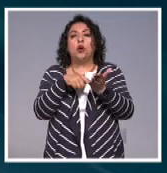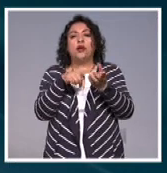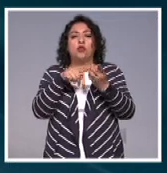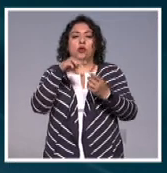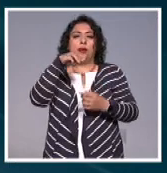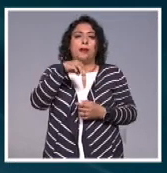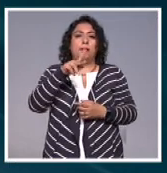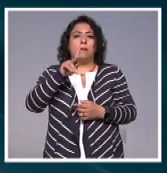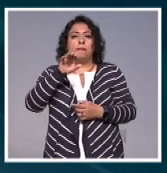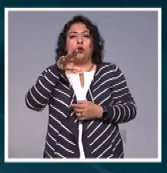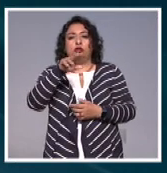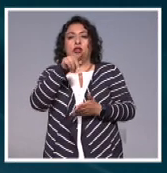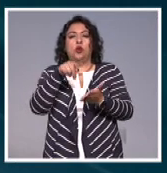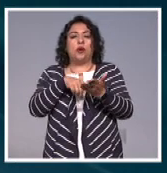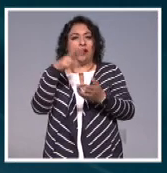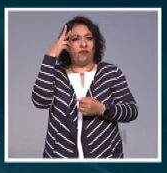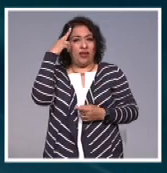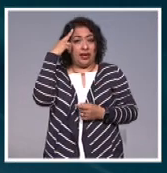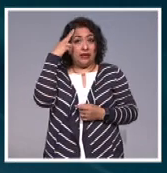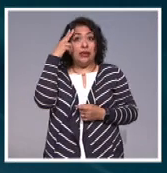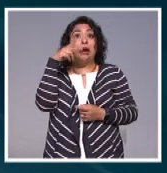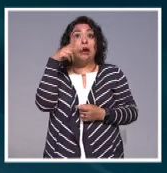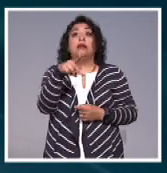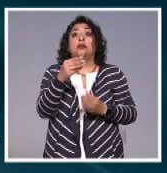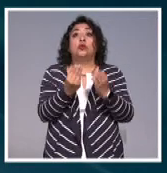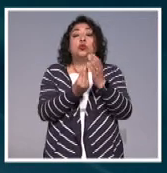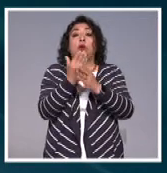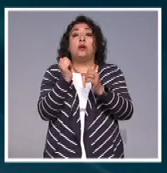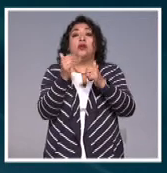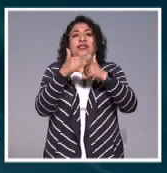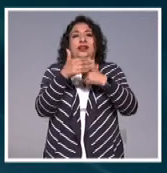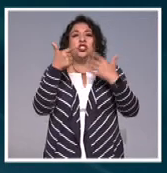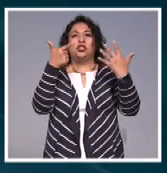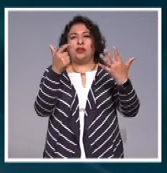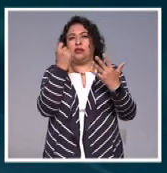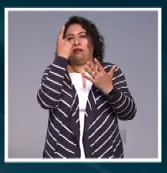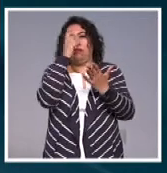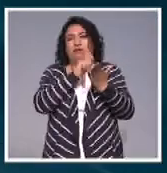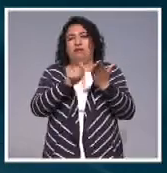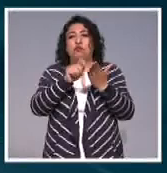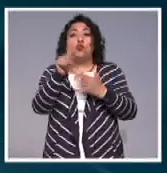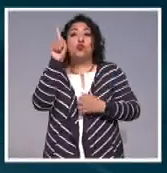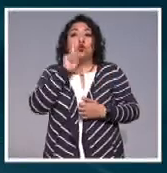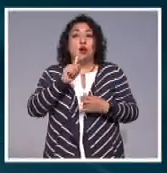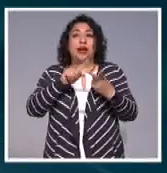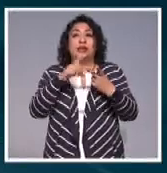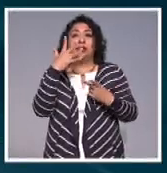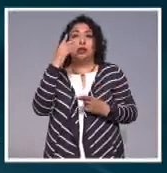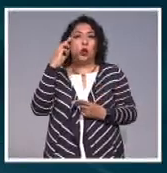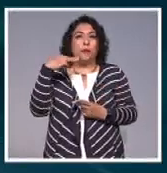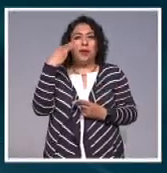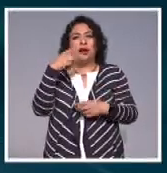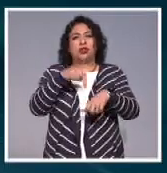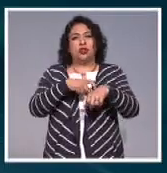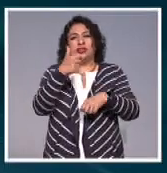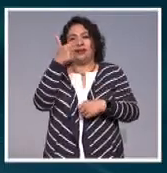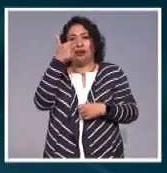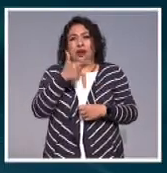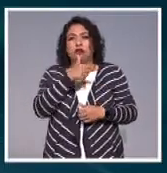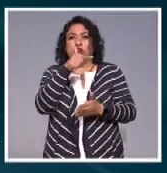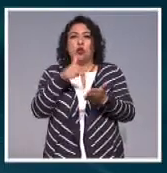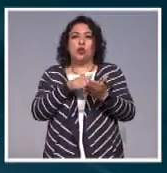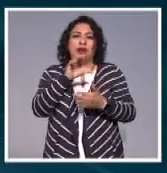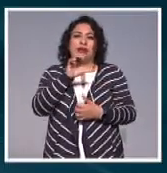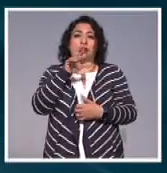M. Ponce del Palacio de Bellas Artes, estrenándose 7 obras de compositoras. El 5 de marzo a las 19 horas en el